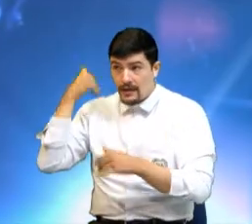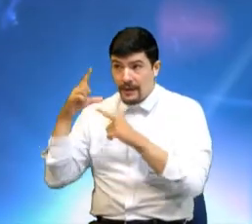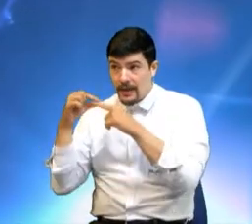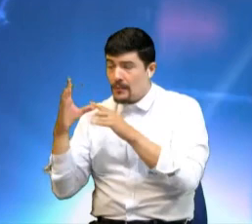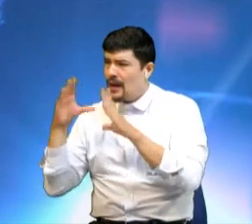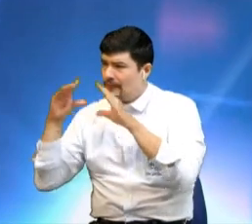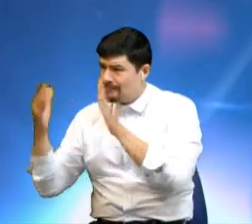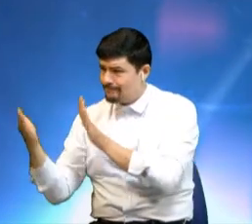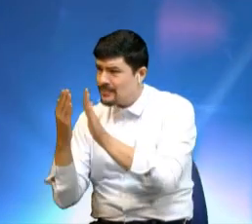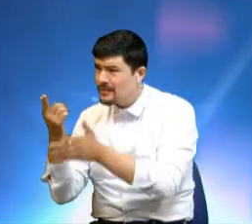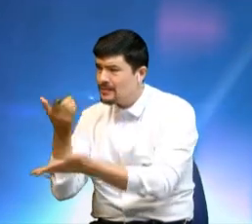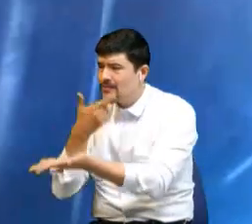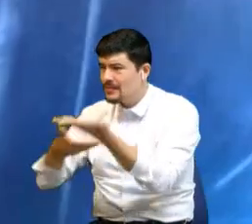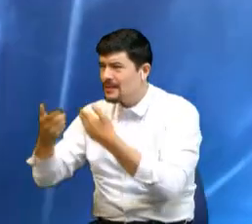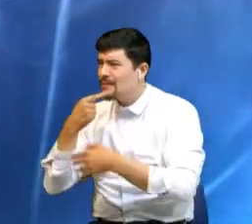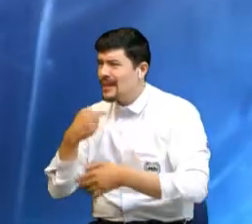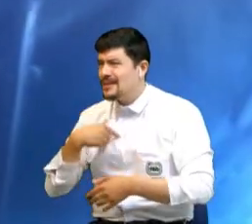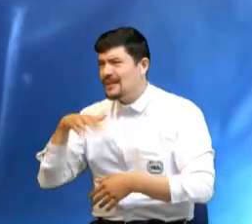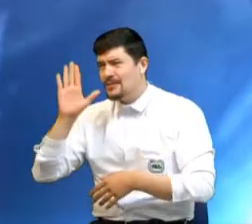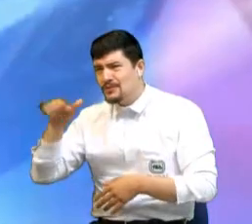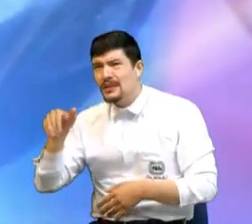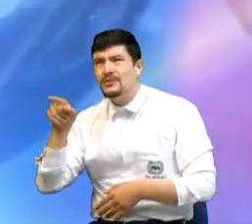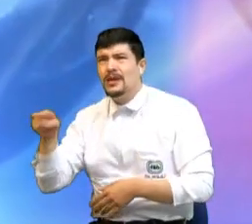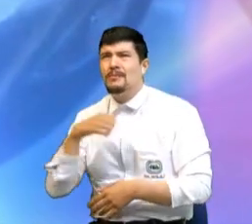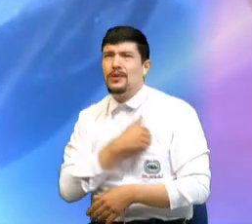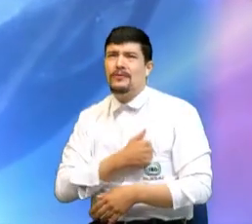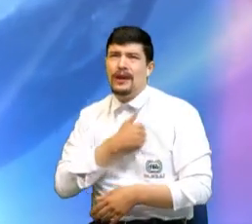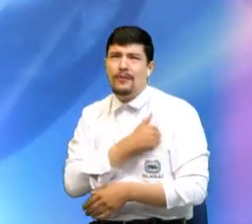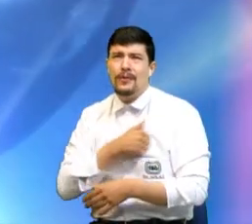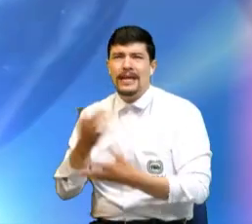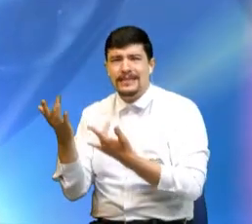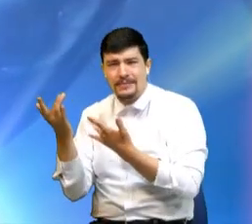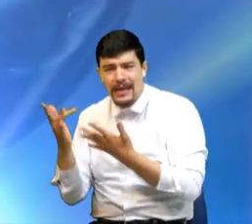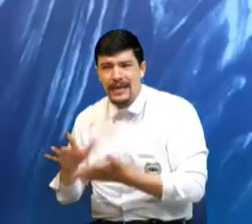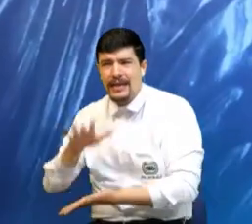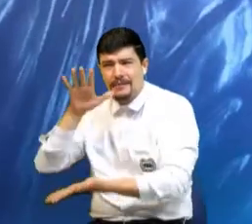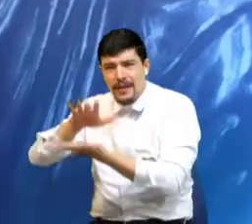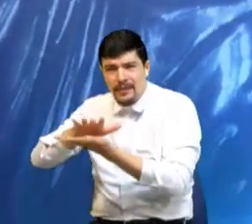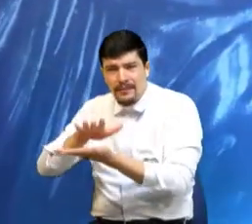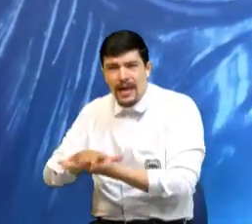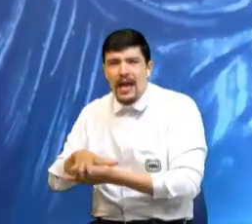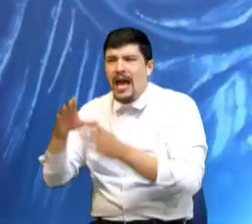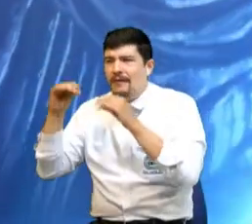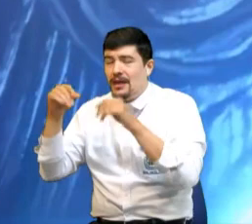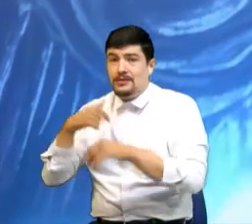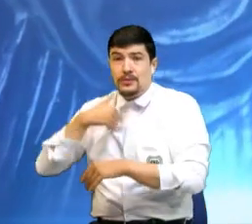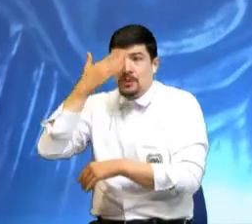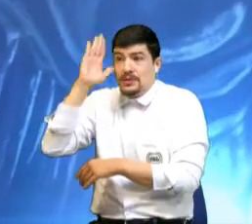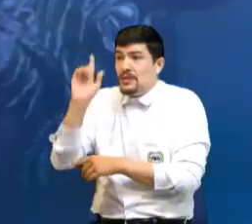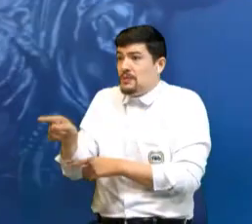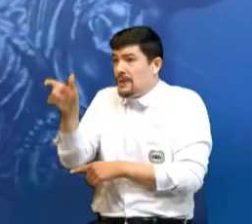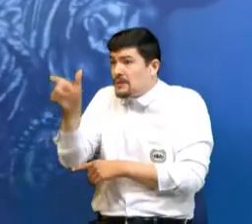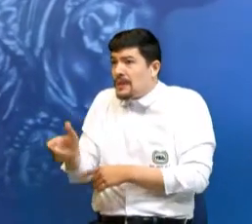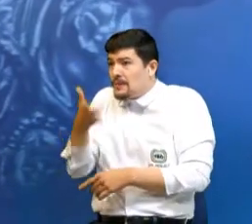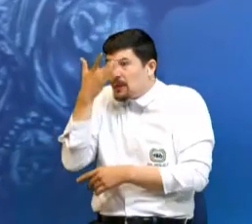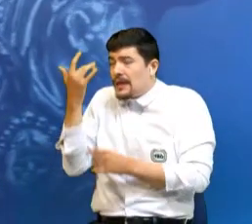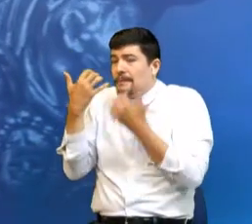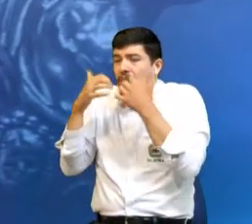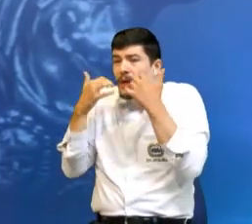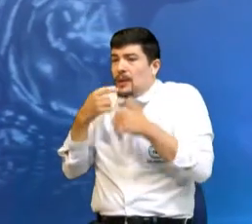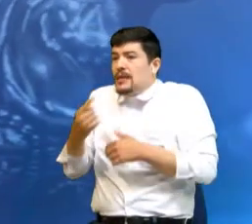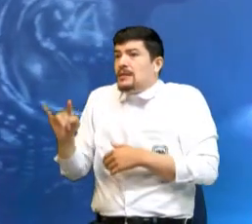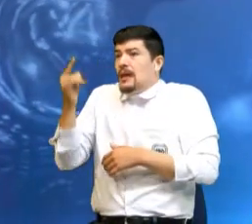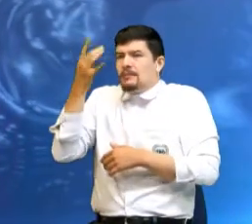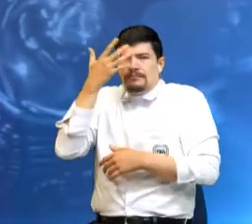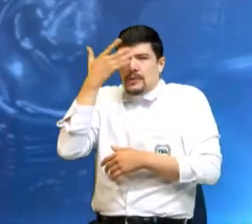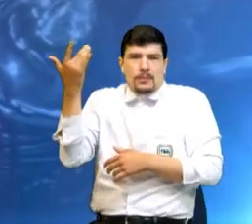dicho, Edgar, espérese tantico y nos sentamos a hablar y hablamos. No sé por qué el temor de decir algo.